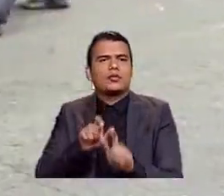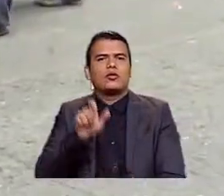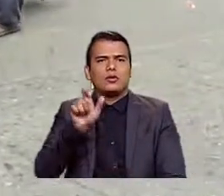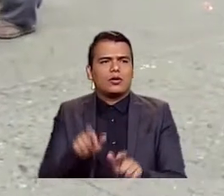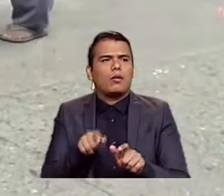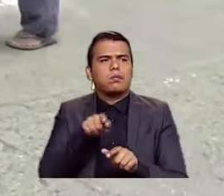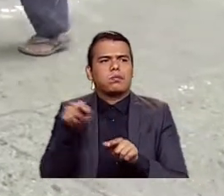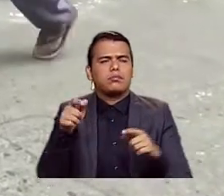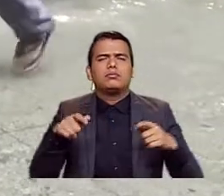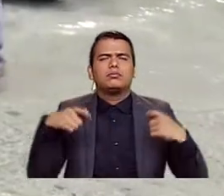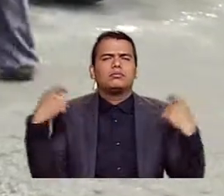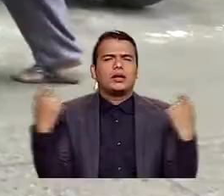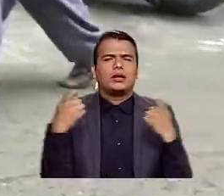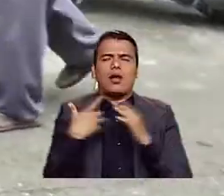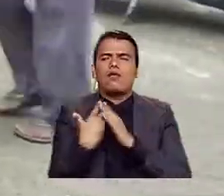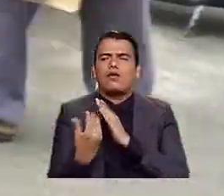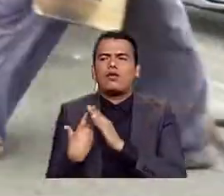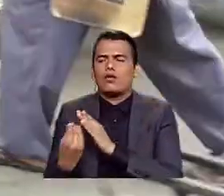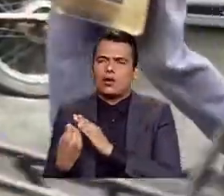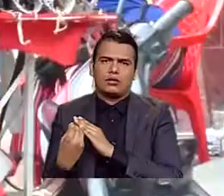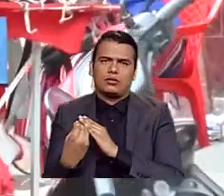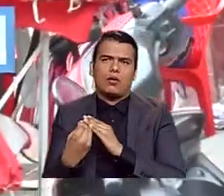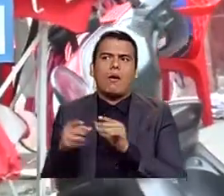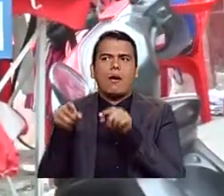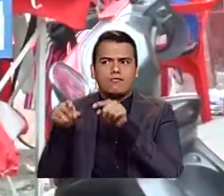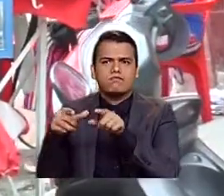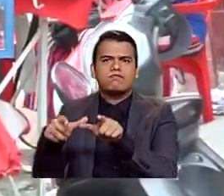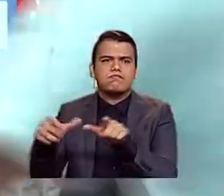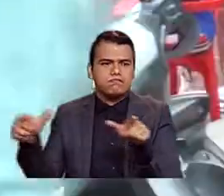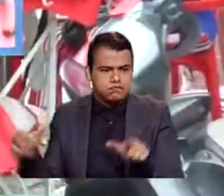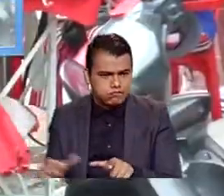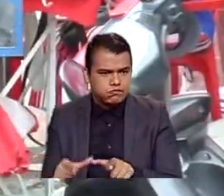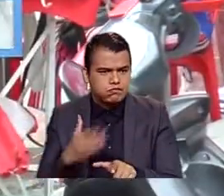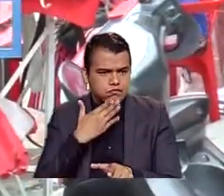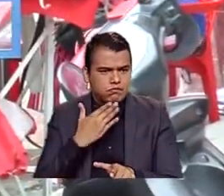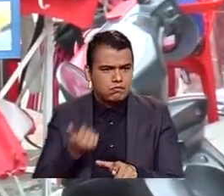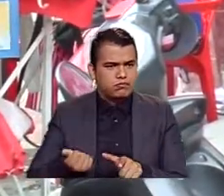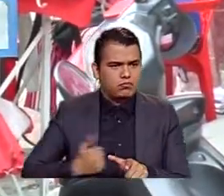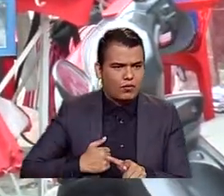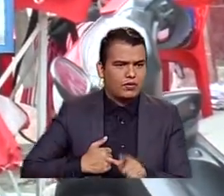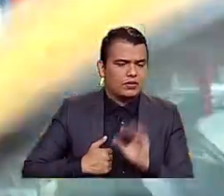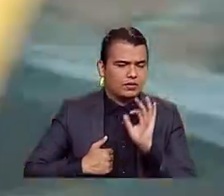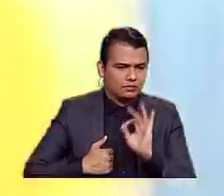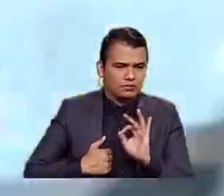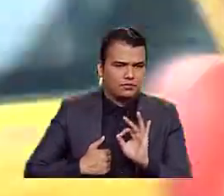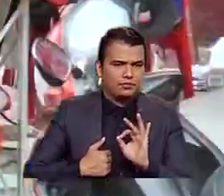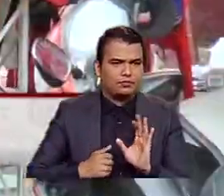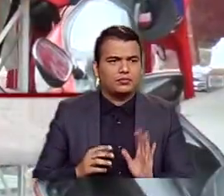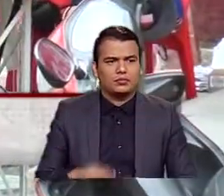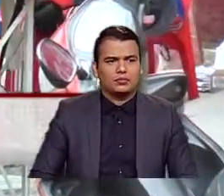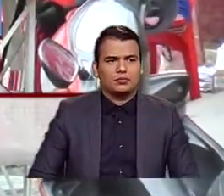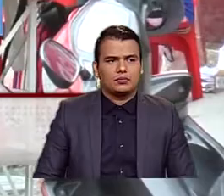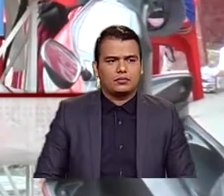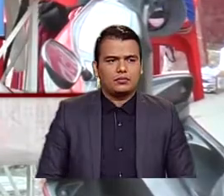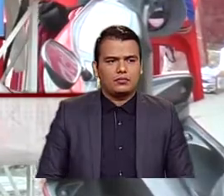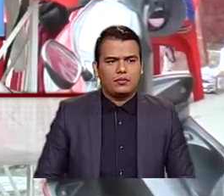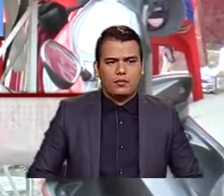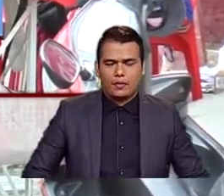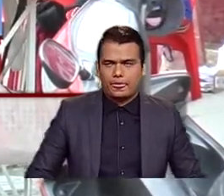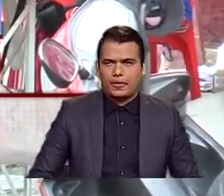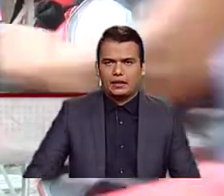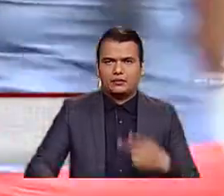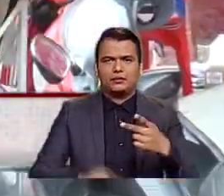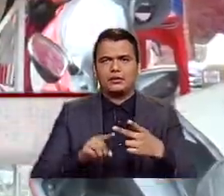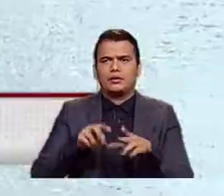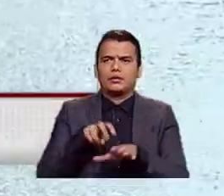vendedores ambulantes no tengan que desplazarse a otros sitios donde ellos tengan facilidad de vender sus productos. Y